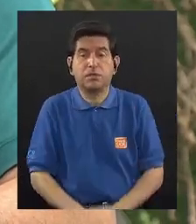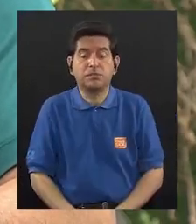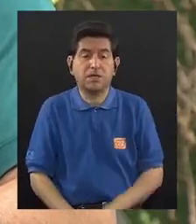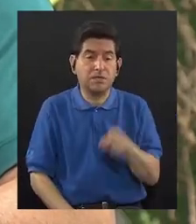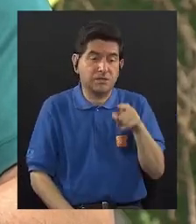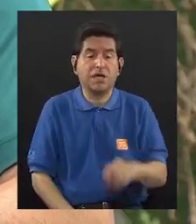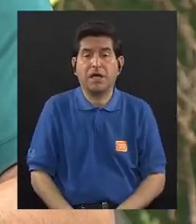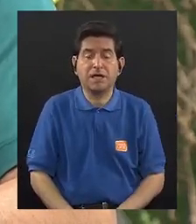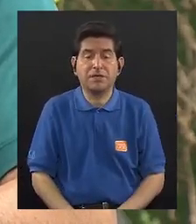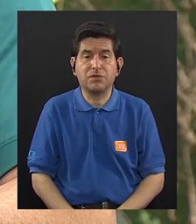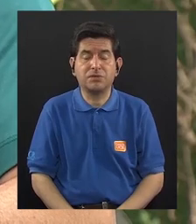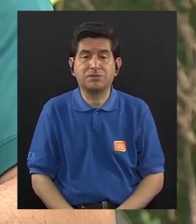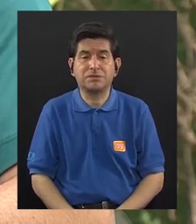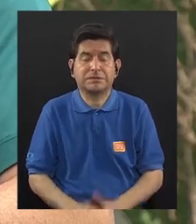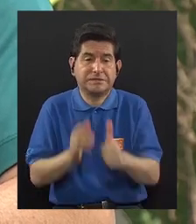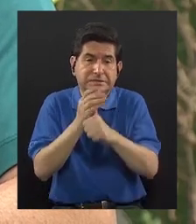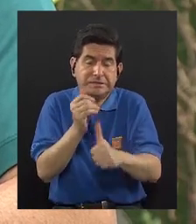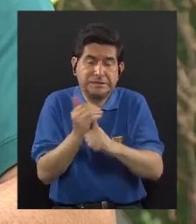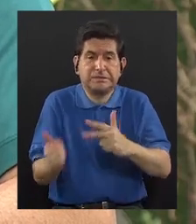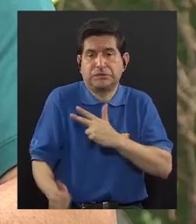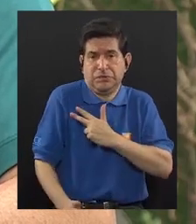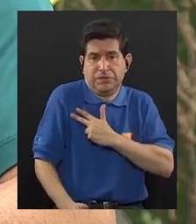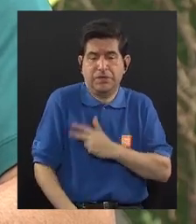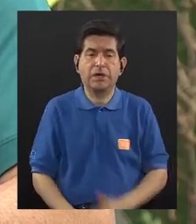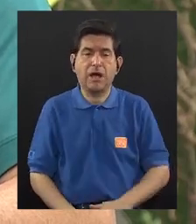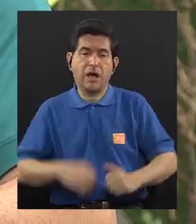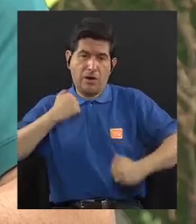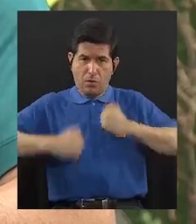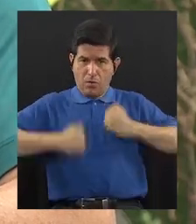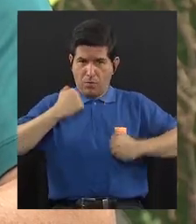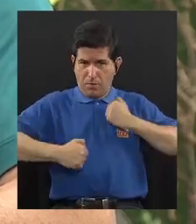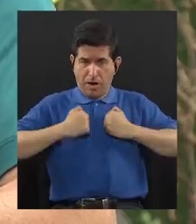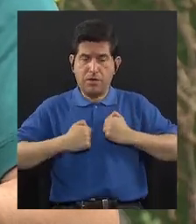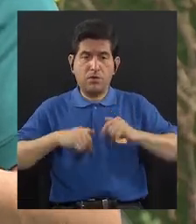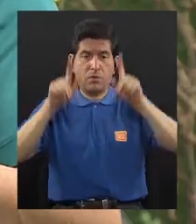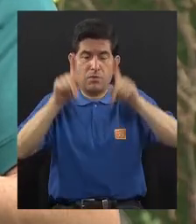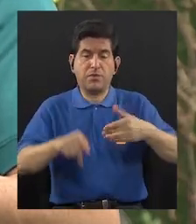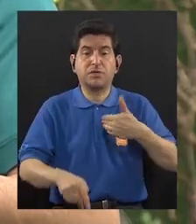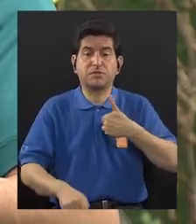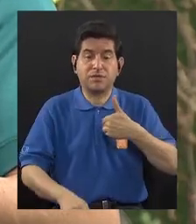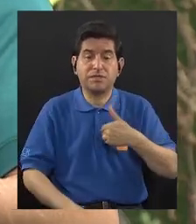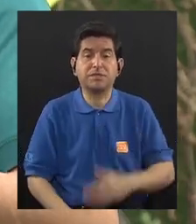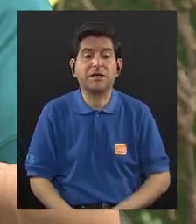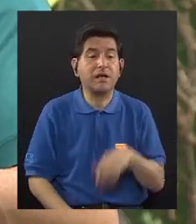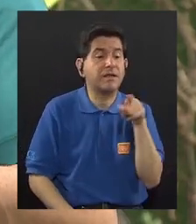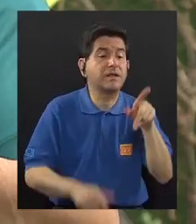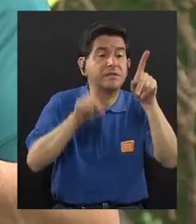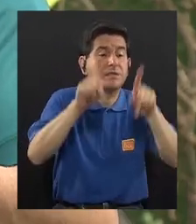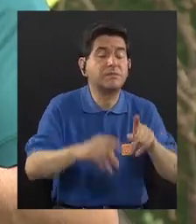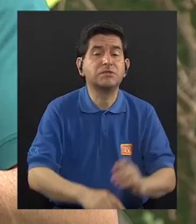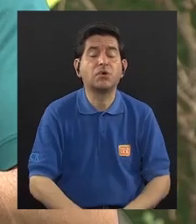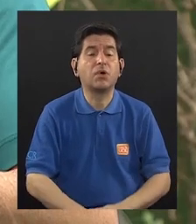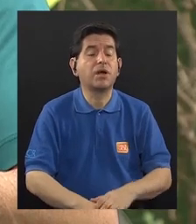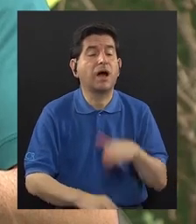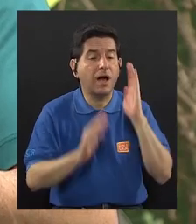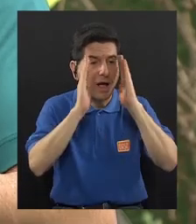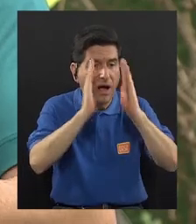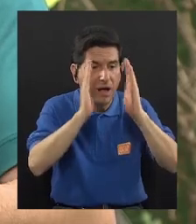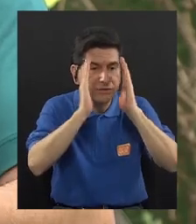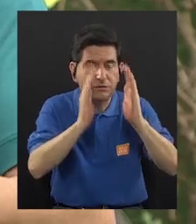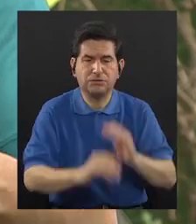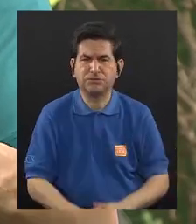hacer sus necesidades básicas incluso el bañarse y hay personas que tienen que cuidar de esas personas